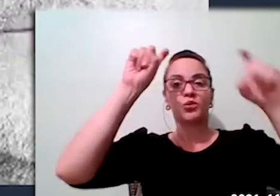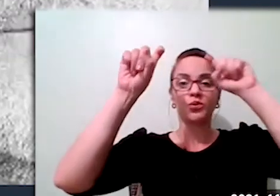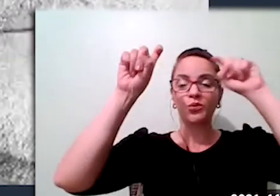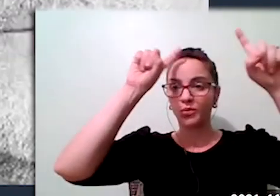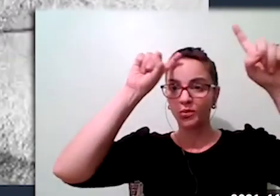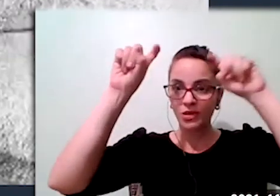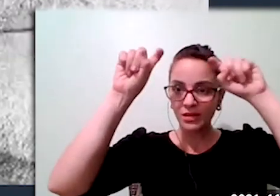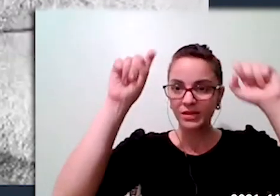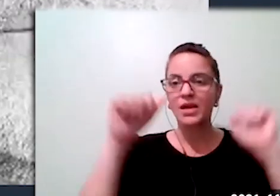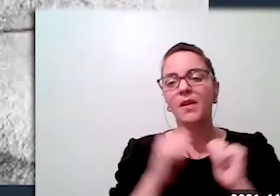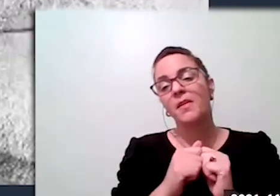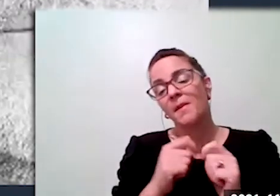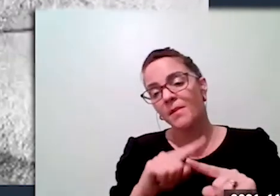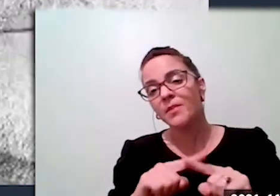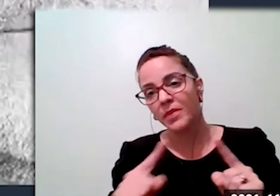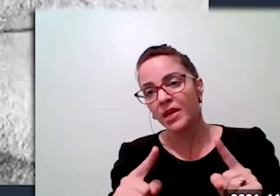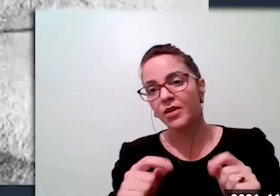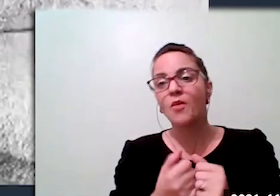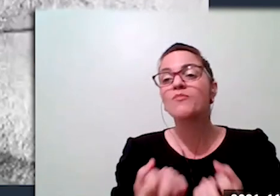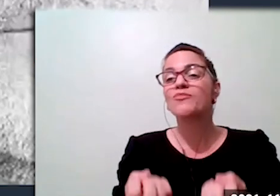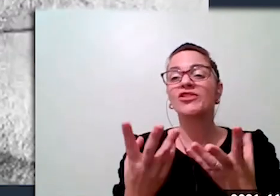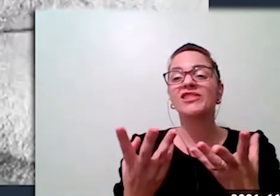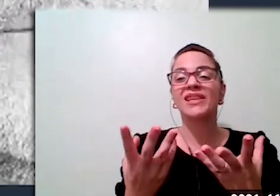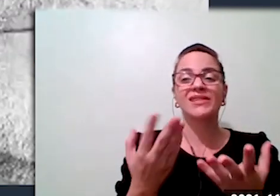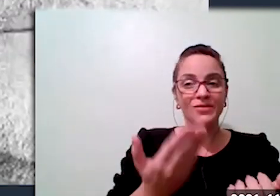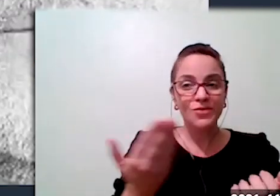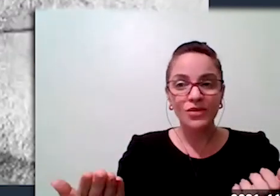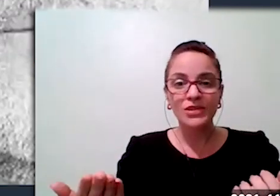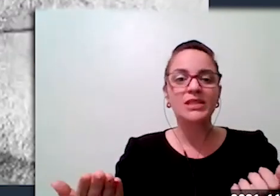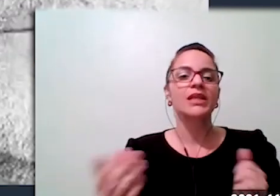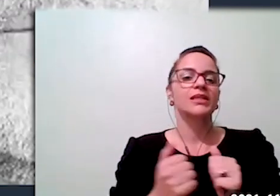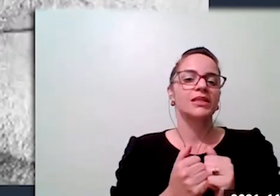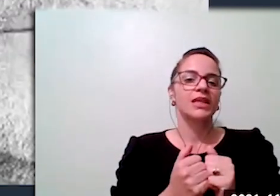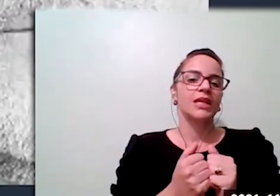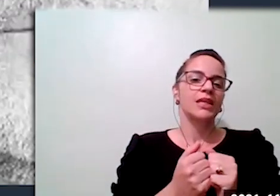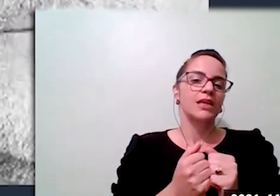como respuestas. Muchas de ellas están en este ensayo.